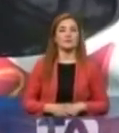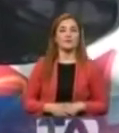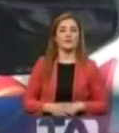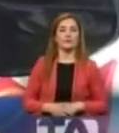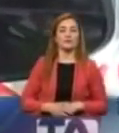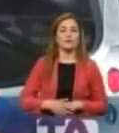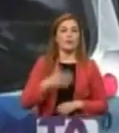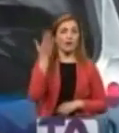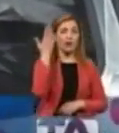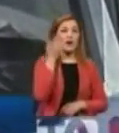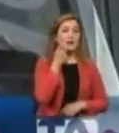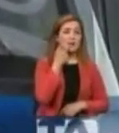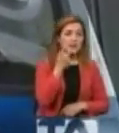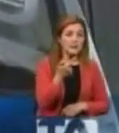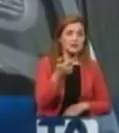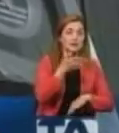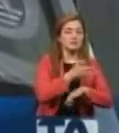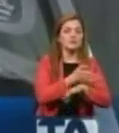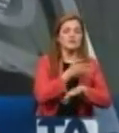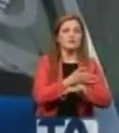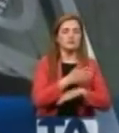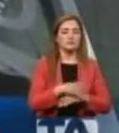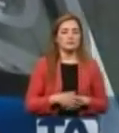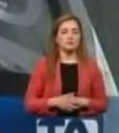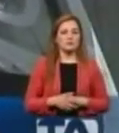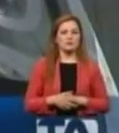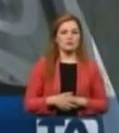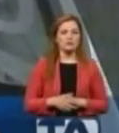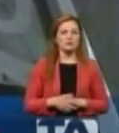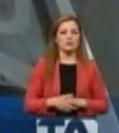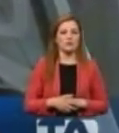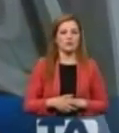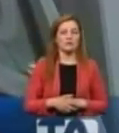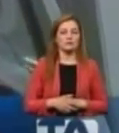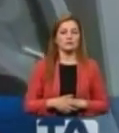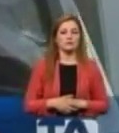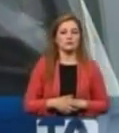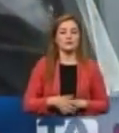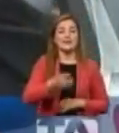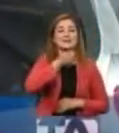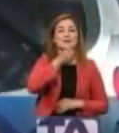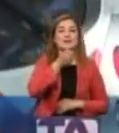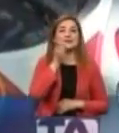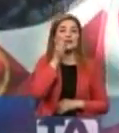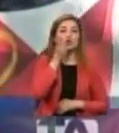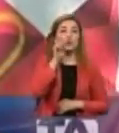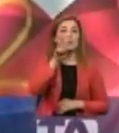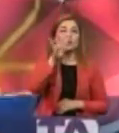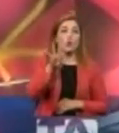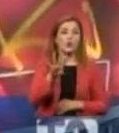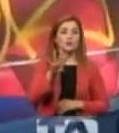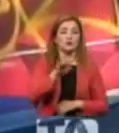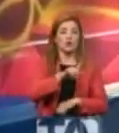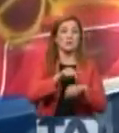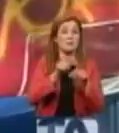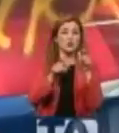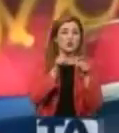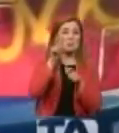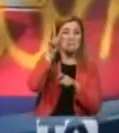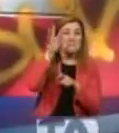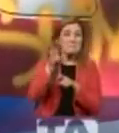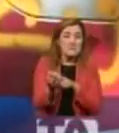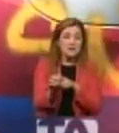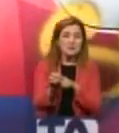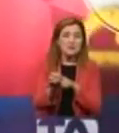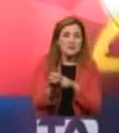Decía el alcalde hace pocos minutos que estuvo también en directo con los desayunos, que fueron alrededor de 20 personas